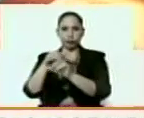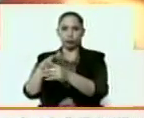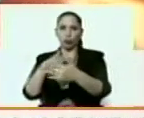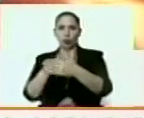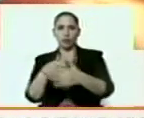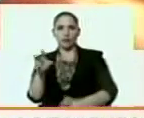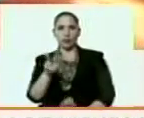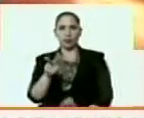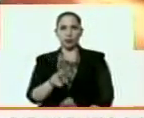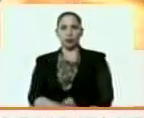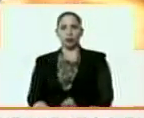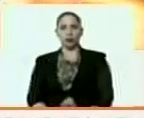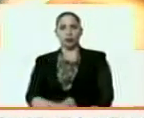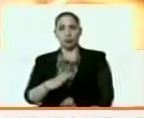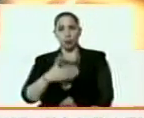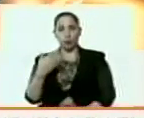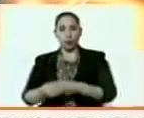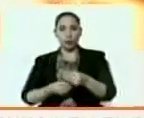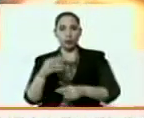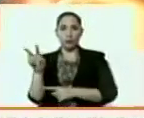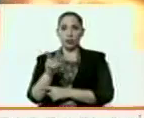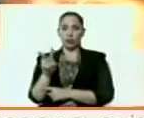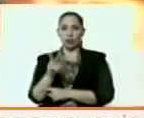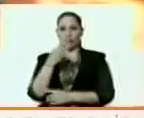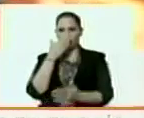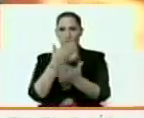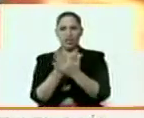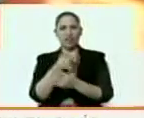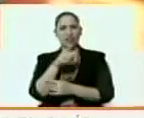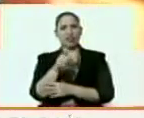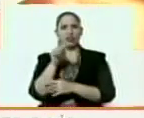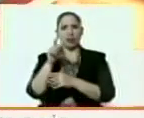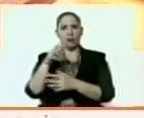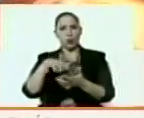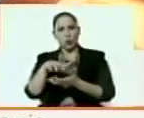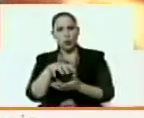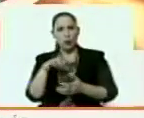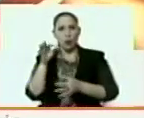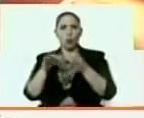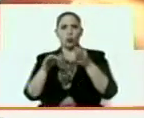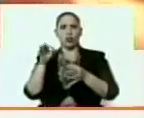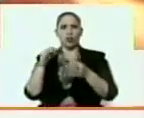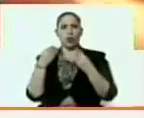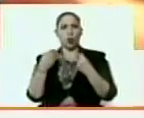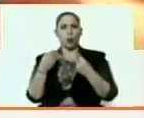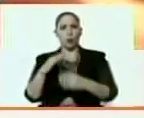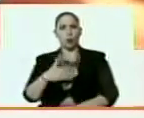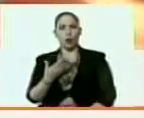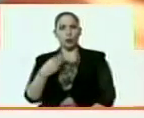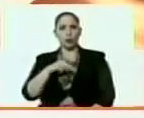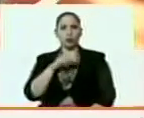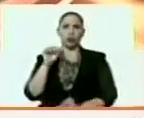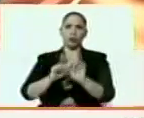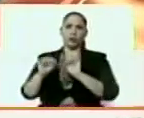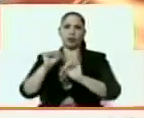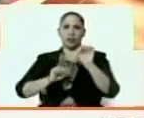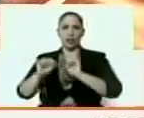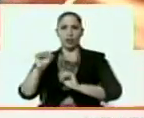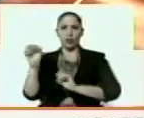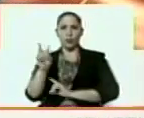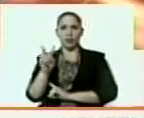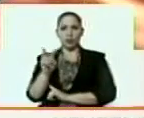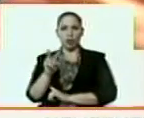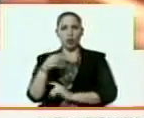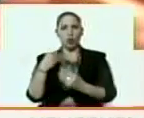Ajá, pero ¿y qué podemos hacer los venezolanos? O sea, frente a esa situación y jurídicamente, ¿cómo podemos defendernos nosotros? O sea, los venezolanos, ¿cómo